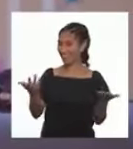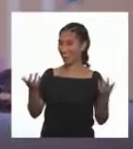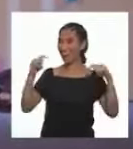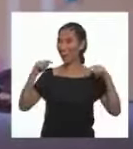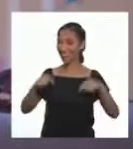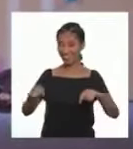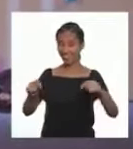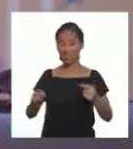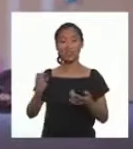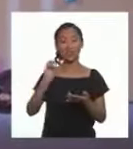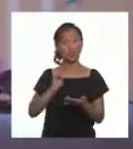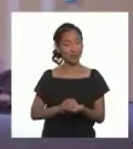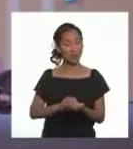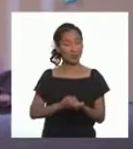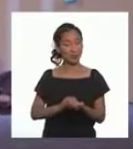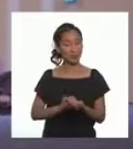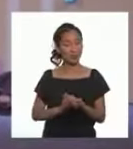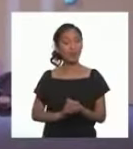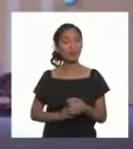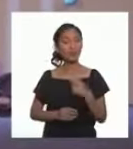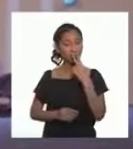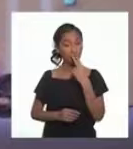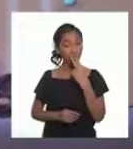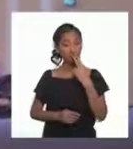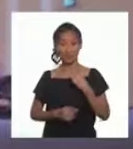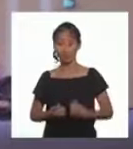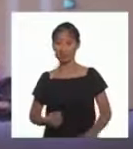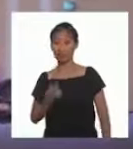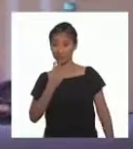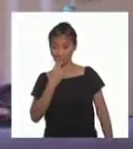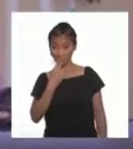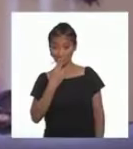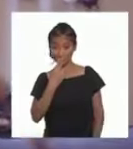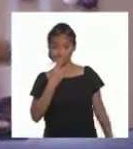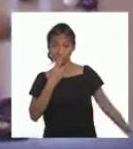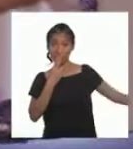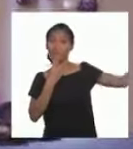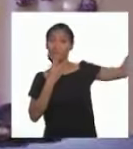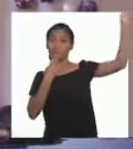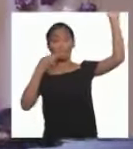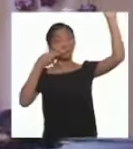Ahora inhalamos y al mismo tiempo subimos el otro brazo.